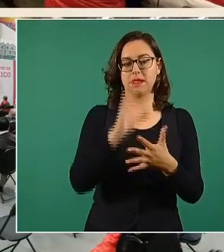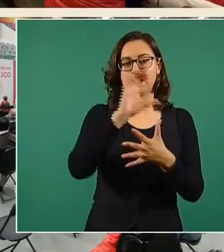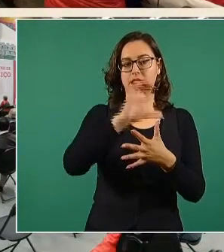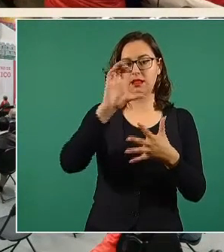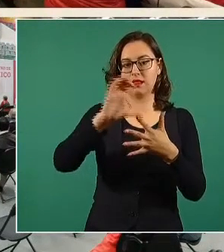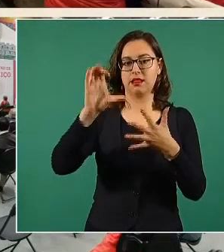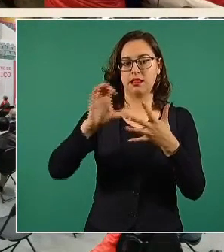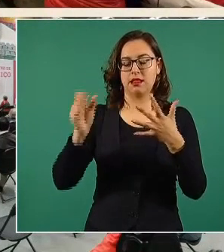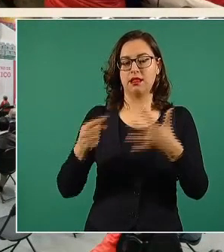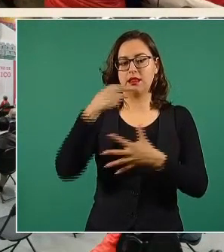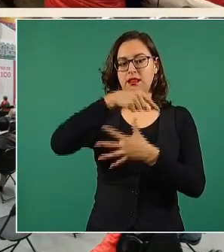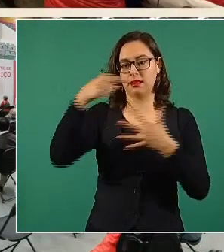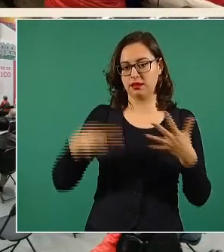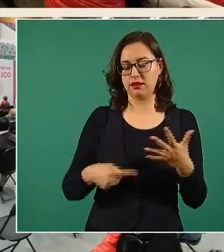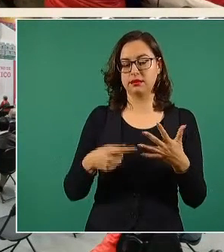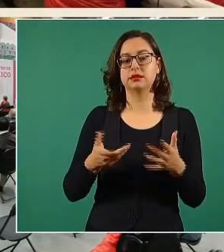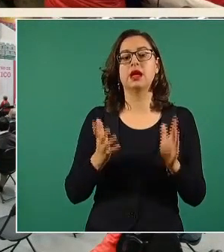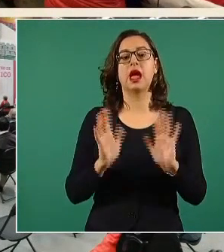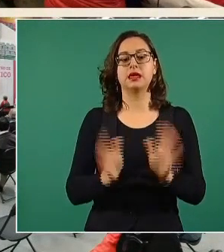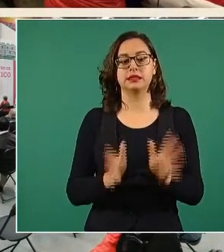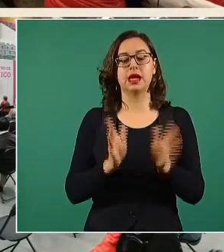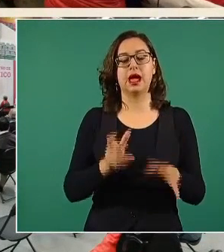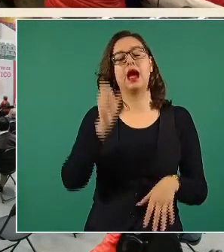día de ayer en su registro